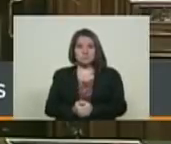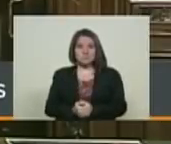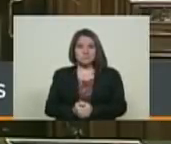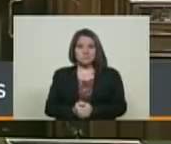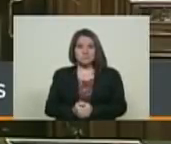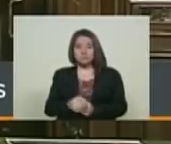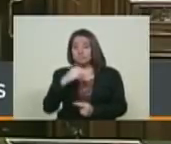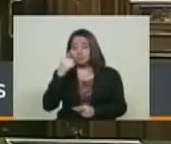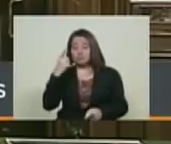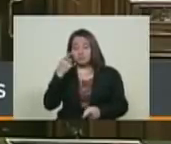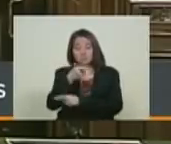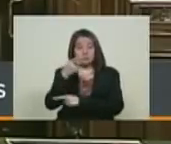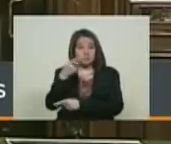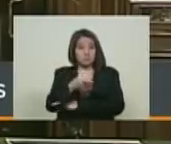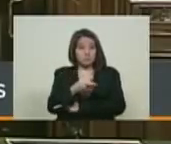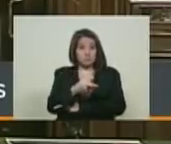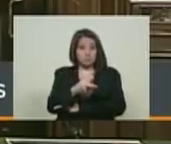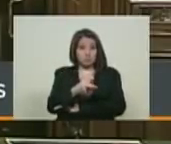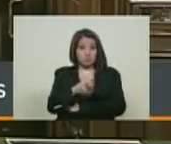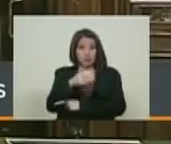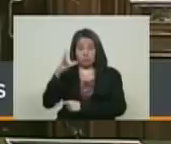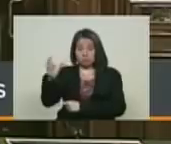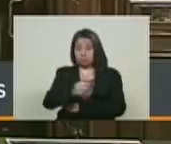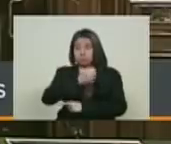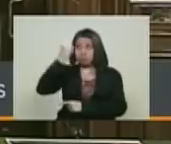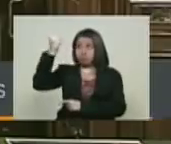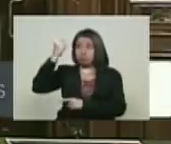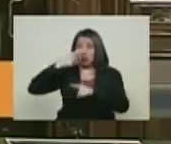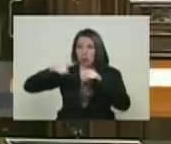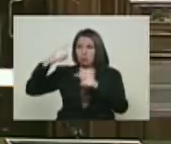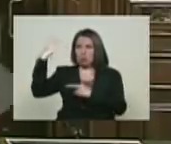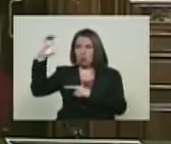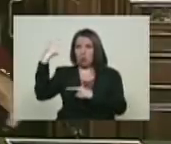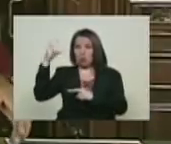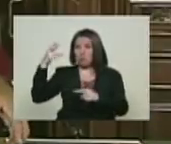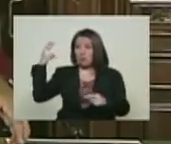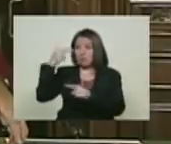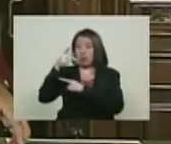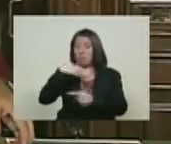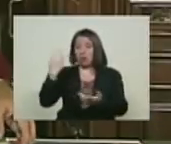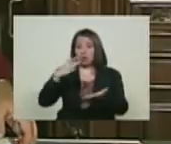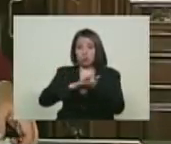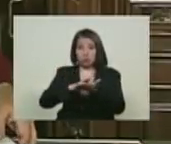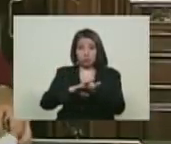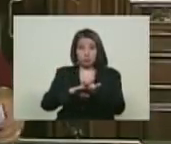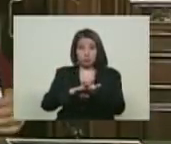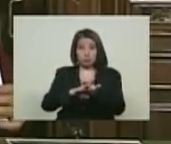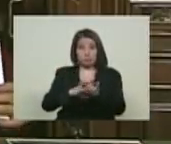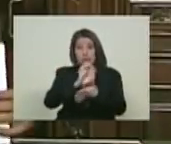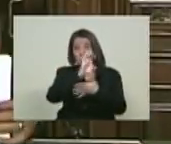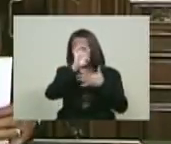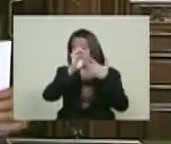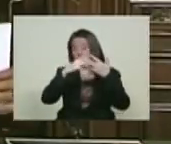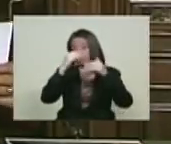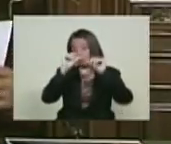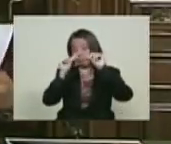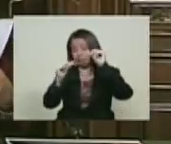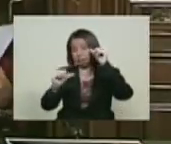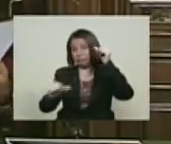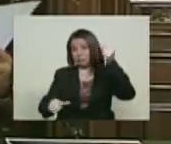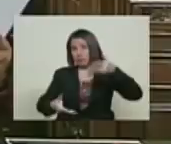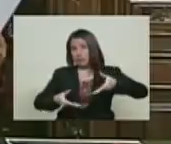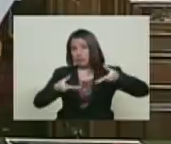Dieron la orden de extraerlo de Venezuela para matarlo. Ya tenemos elementos, miren,